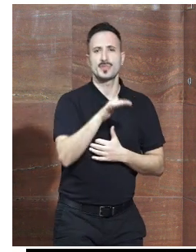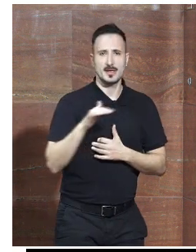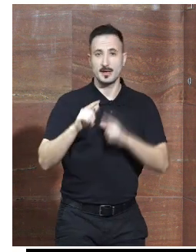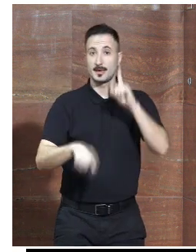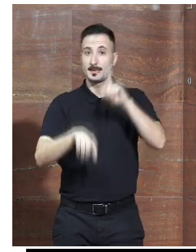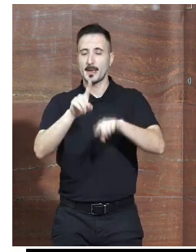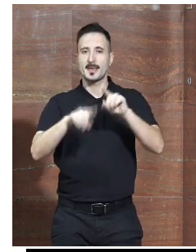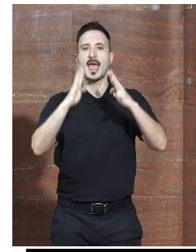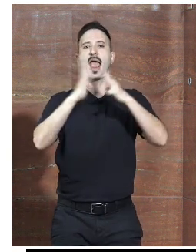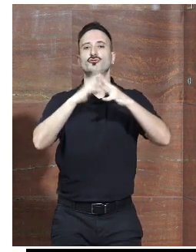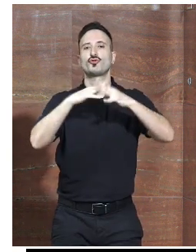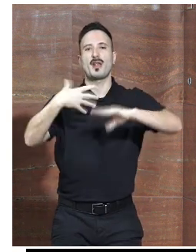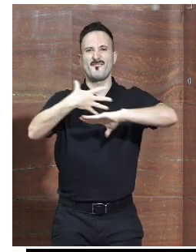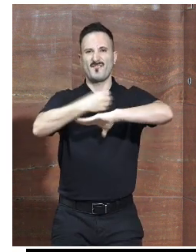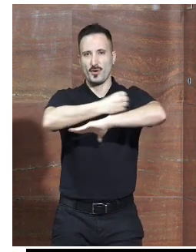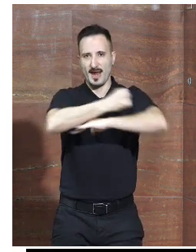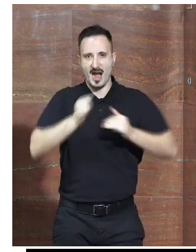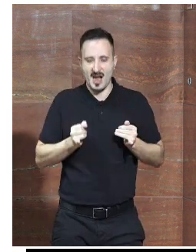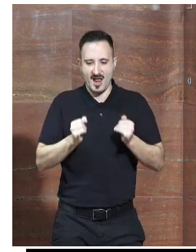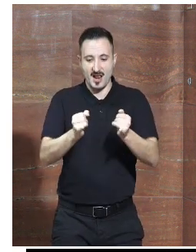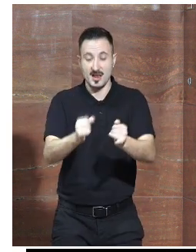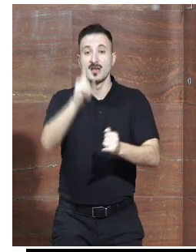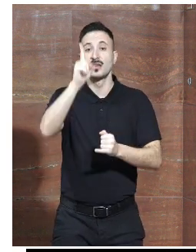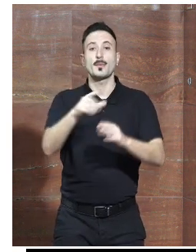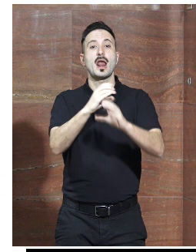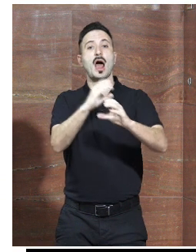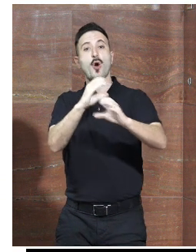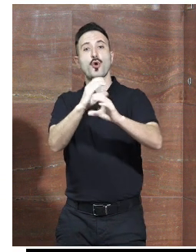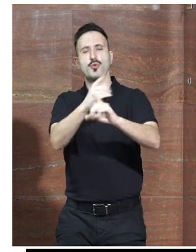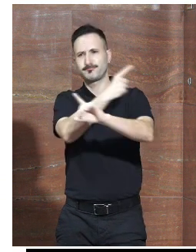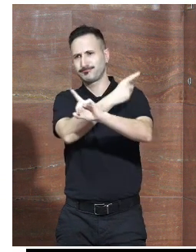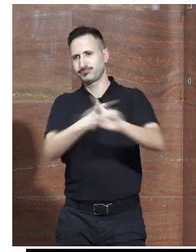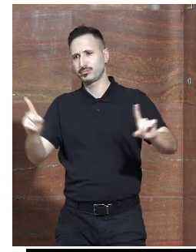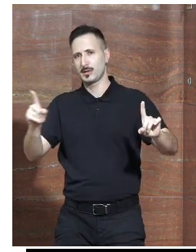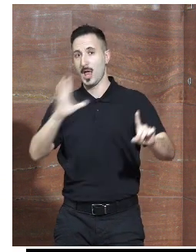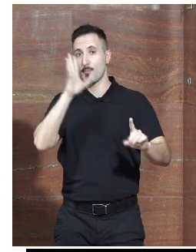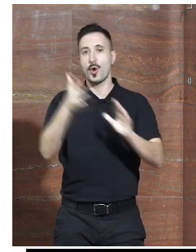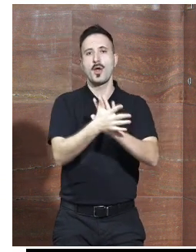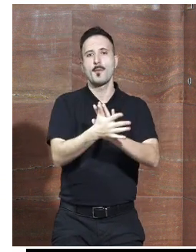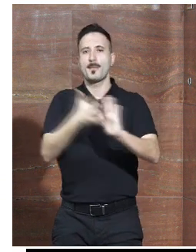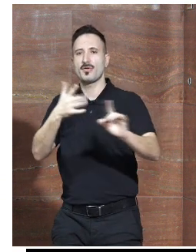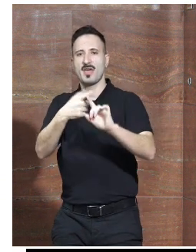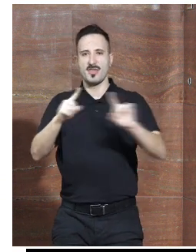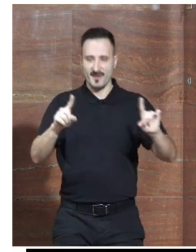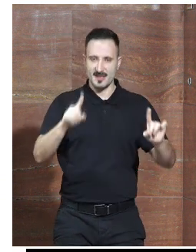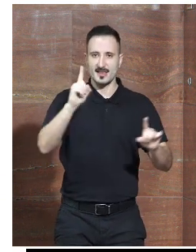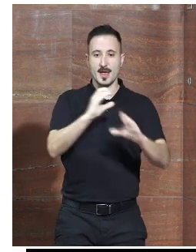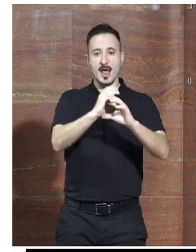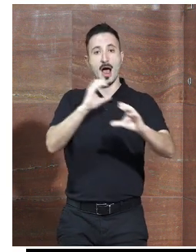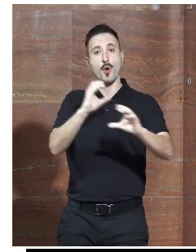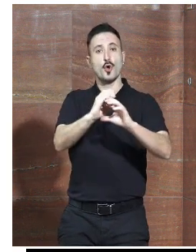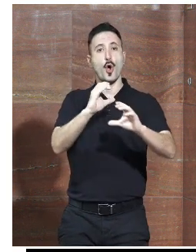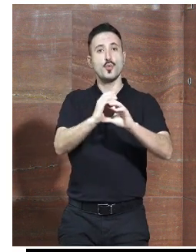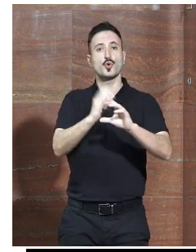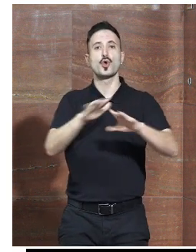una infraestructura ferroviaria. Y en el autobús es completamente distinto porque vas a otra velocidad, el autobús tiene un dinamismo que